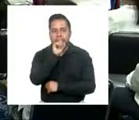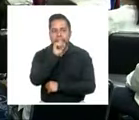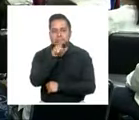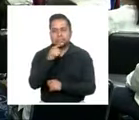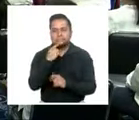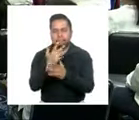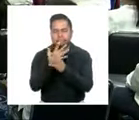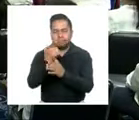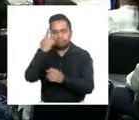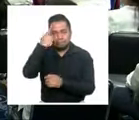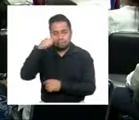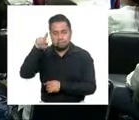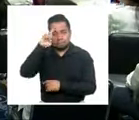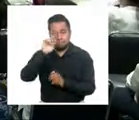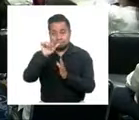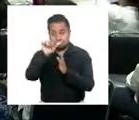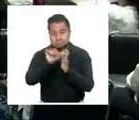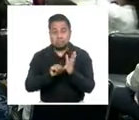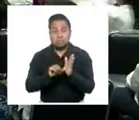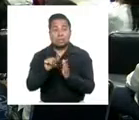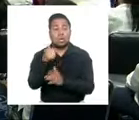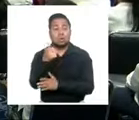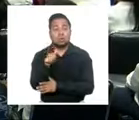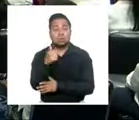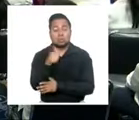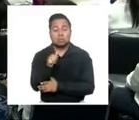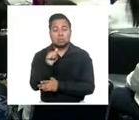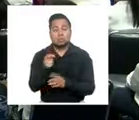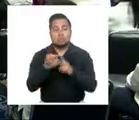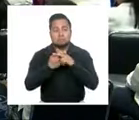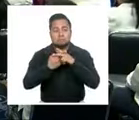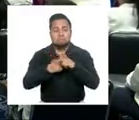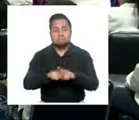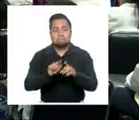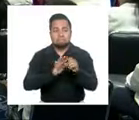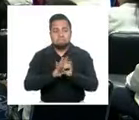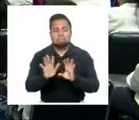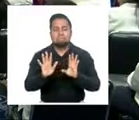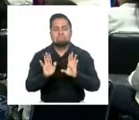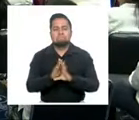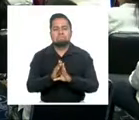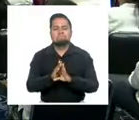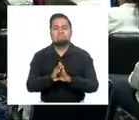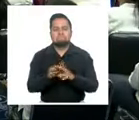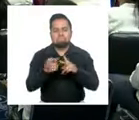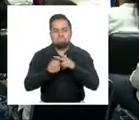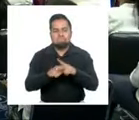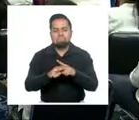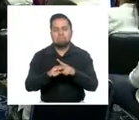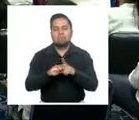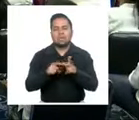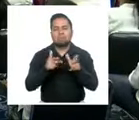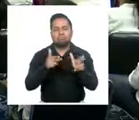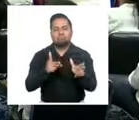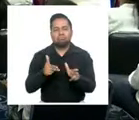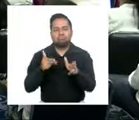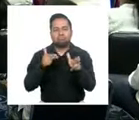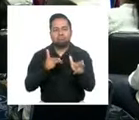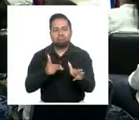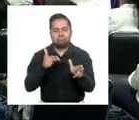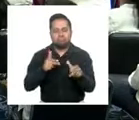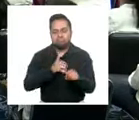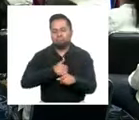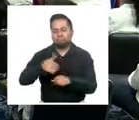Marina que en el mes de agosto empezarán los primeros trenes a recorrer este